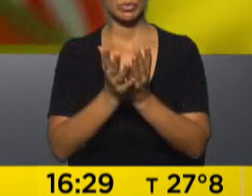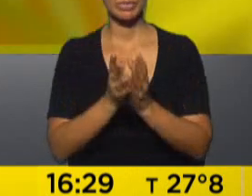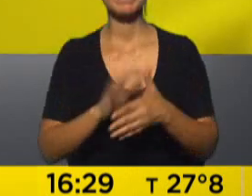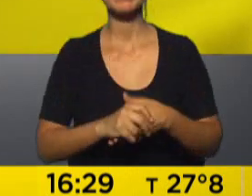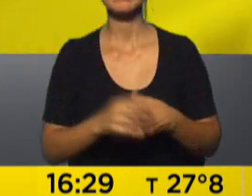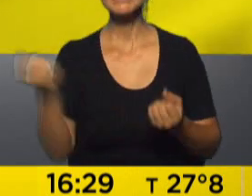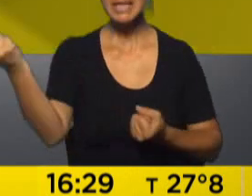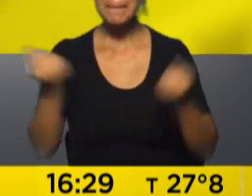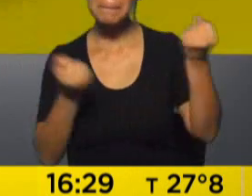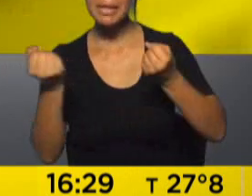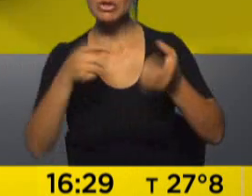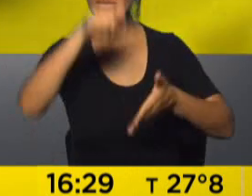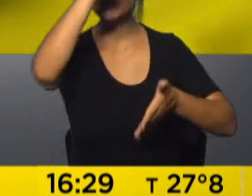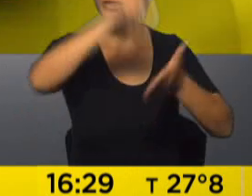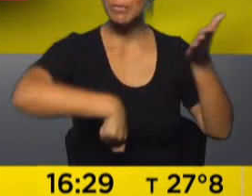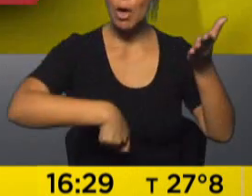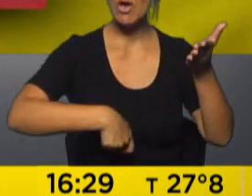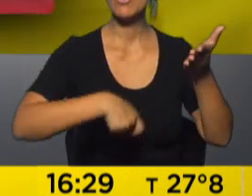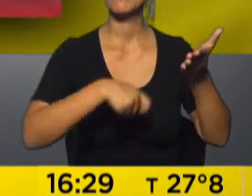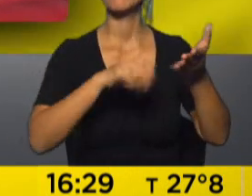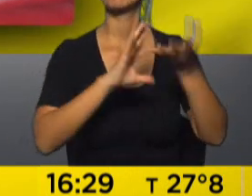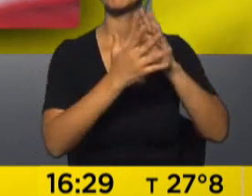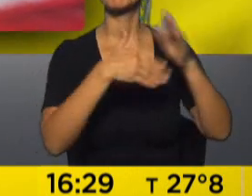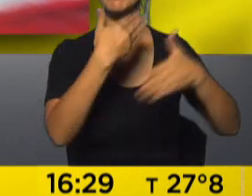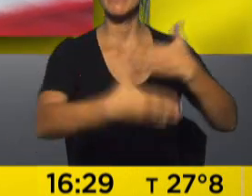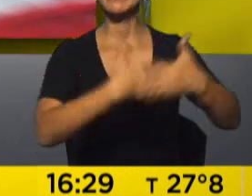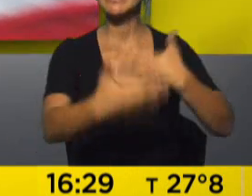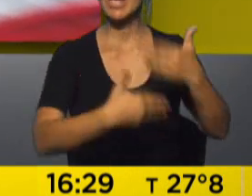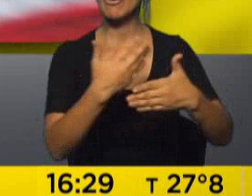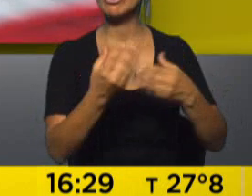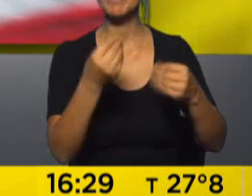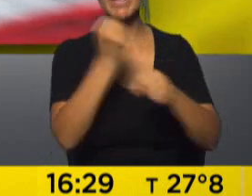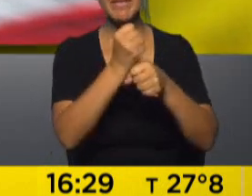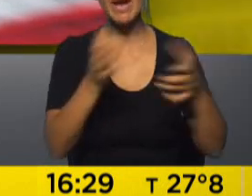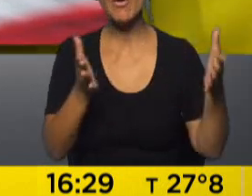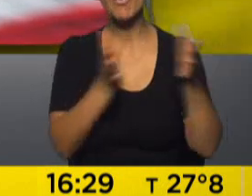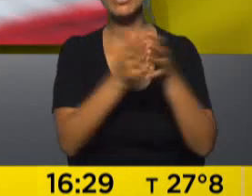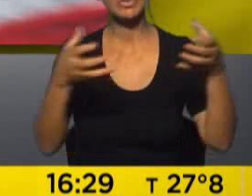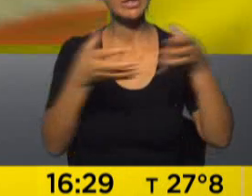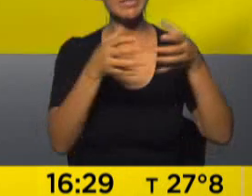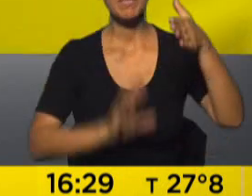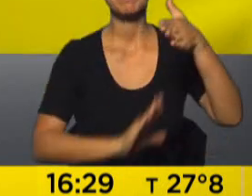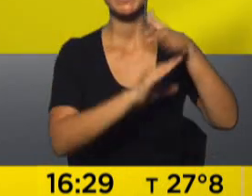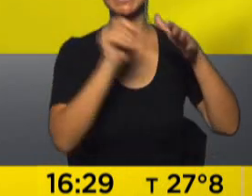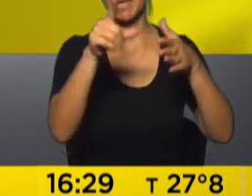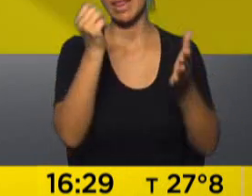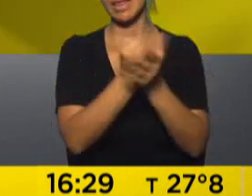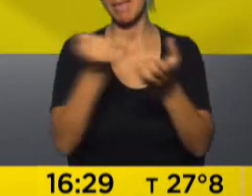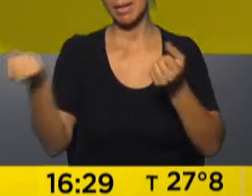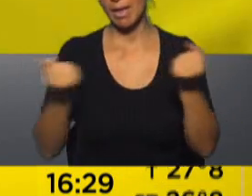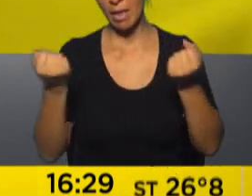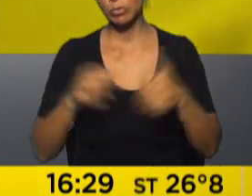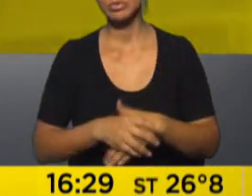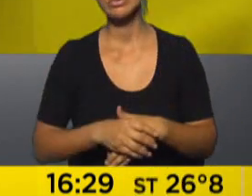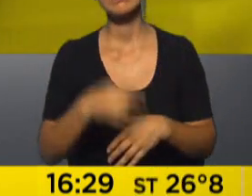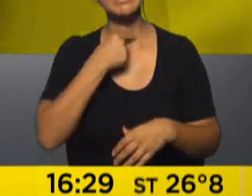Williams un contrato como piloto de desarrollo, por lo que comenzará a trabajar con el equipo principal de la marca. Seguramente lo siguiente es lograr una